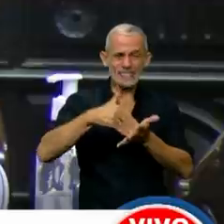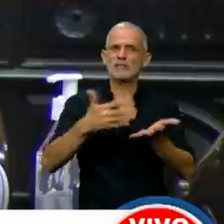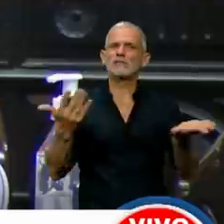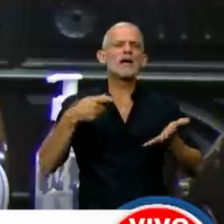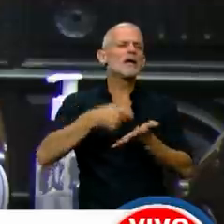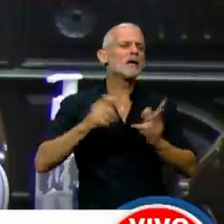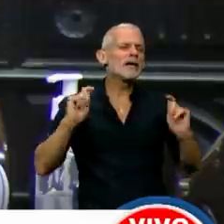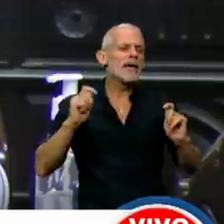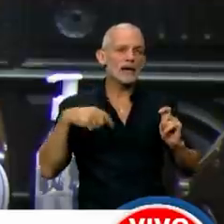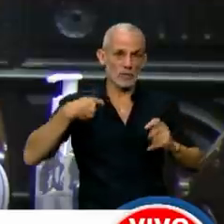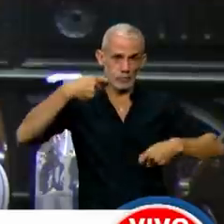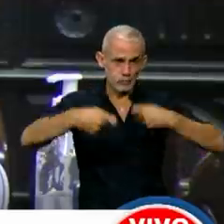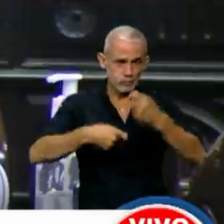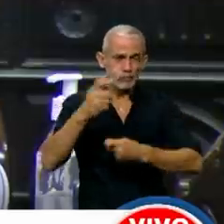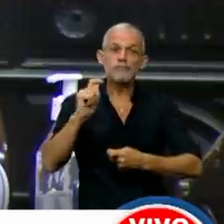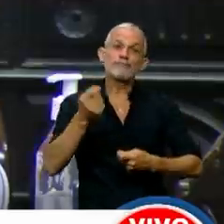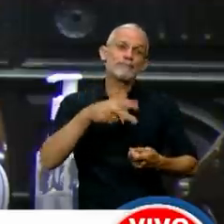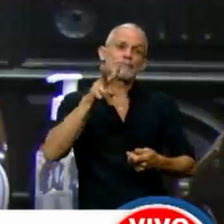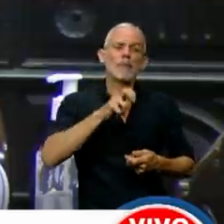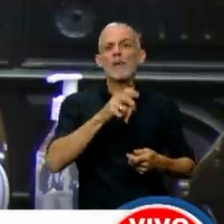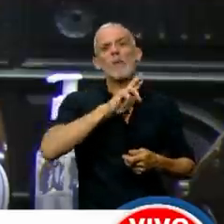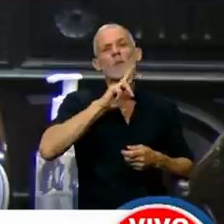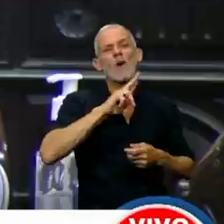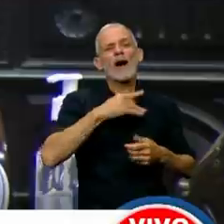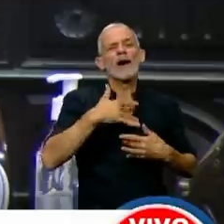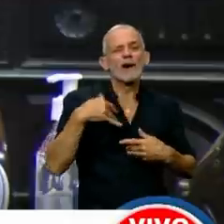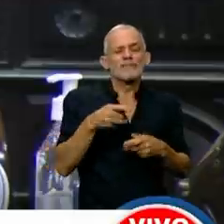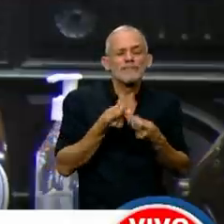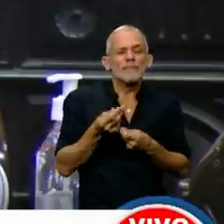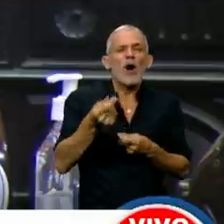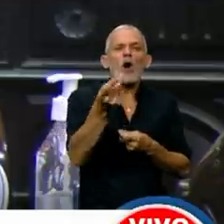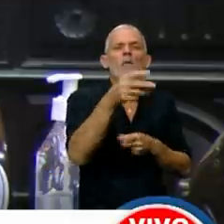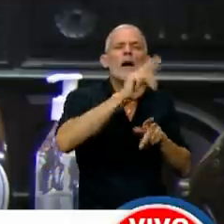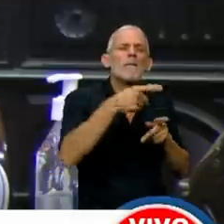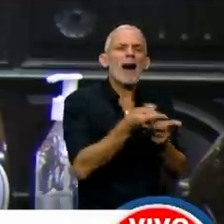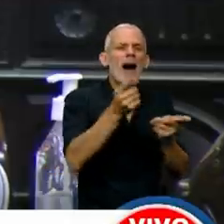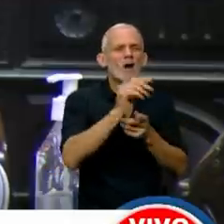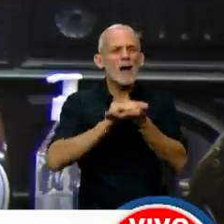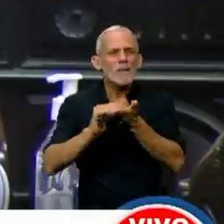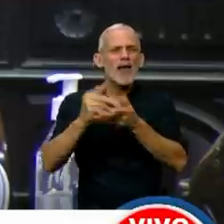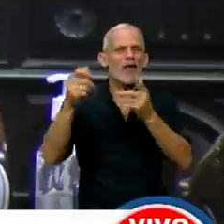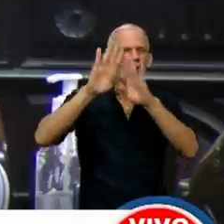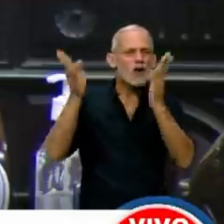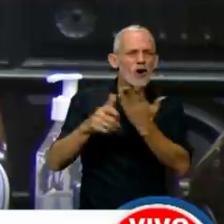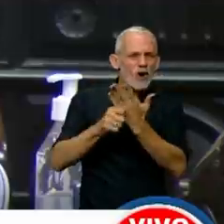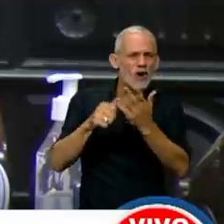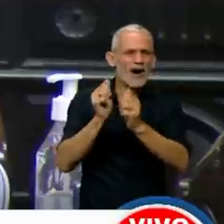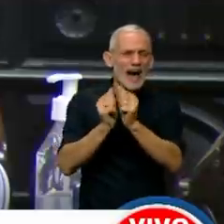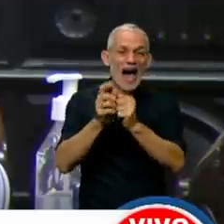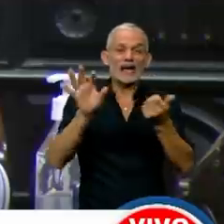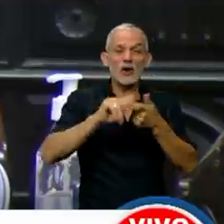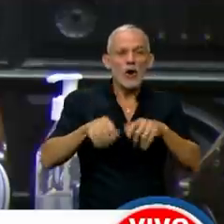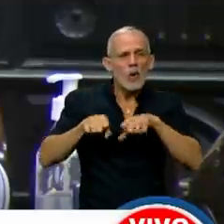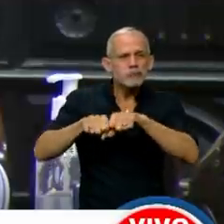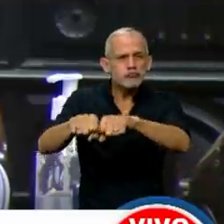pagar la pensionada que se va a comprar el pan el empleado de un frigorífico el que corta el